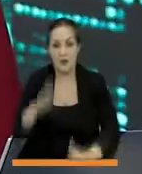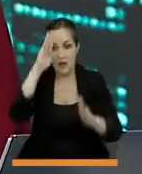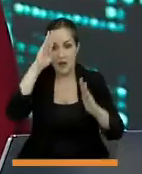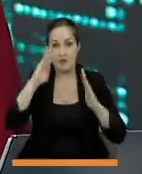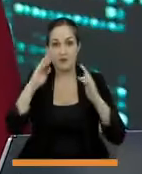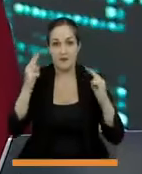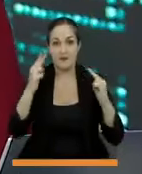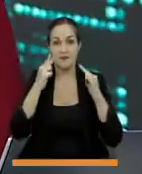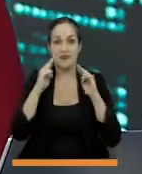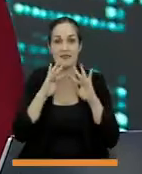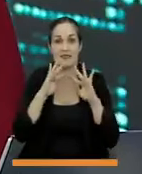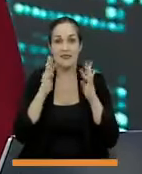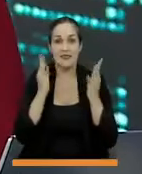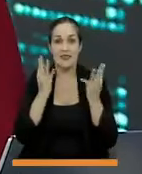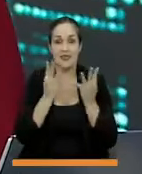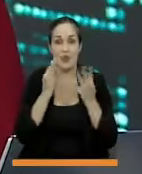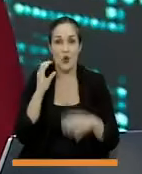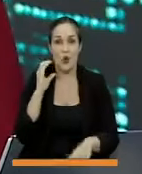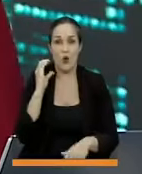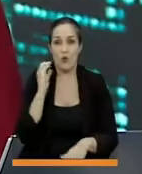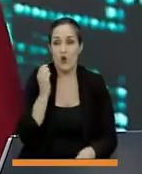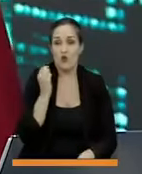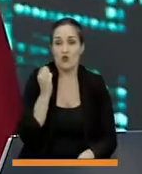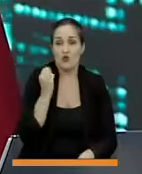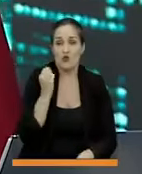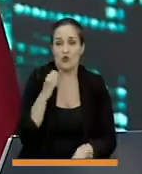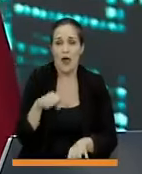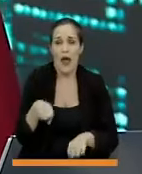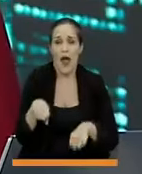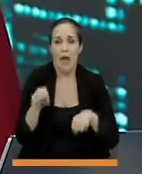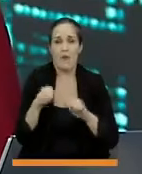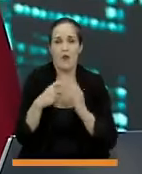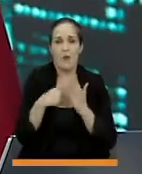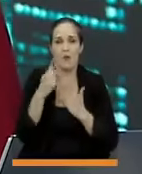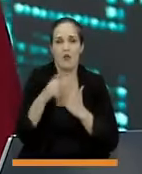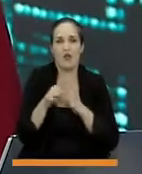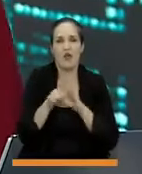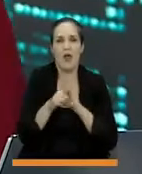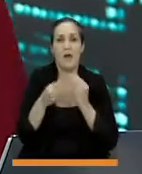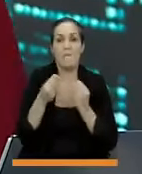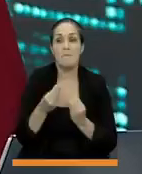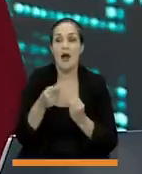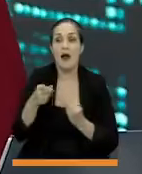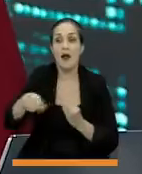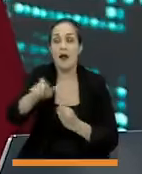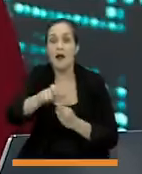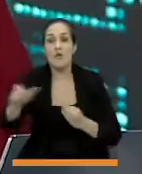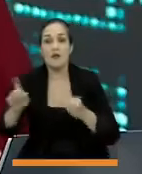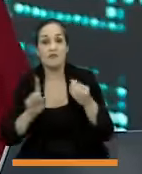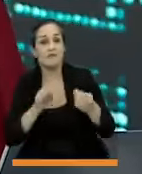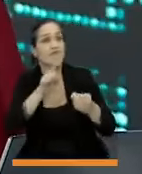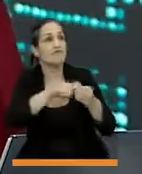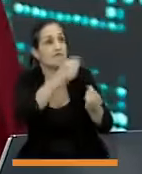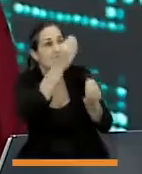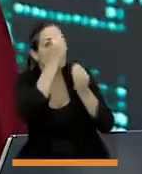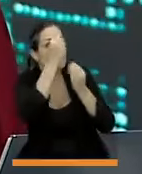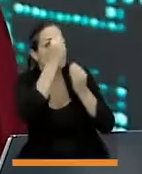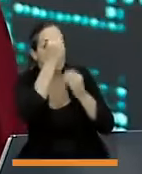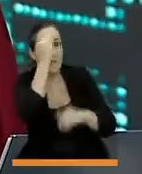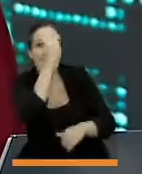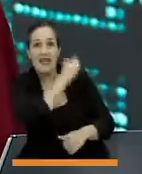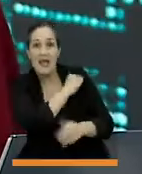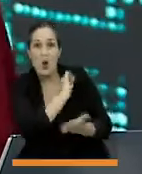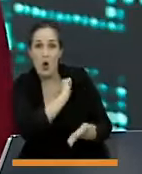atención que el senado de la República acaba de aprobar el proyecto de ley que garantiza un salario mínimo mensual y otros